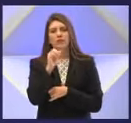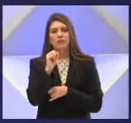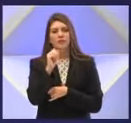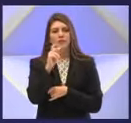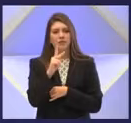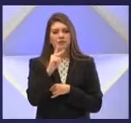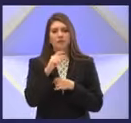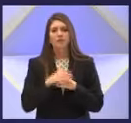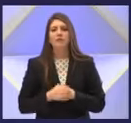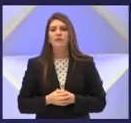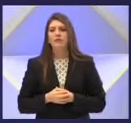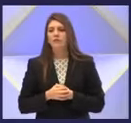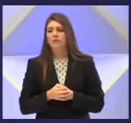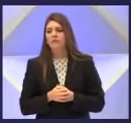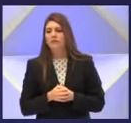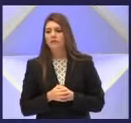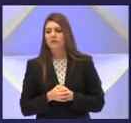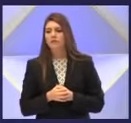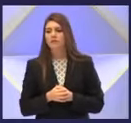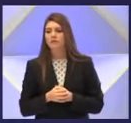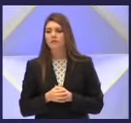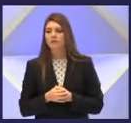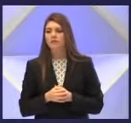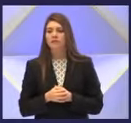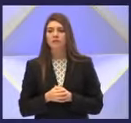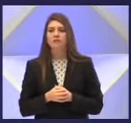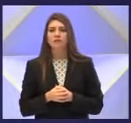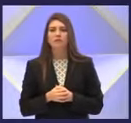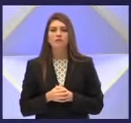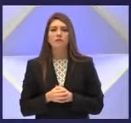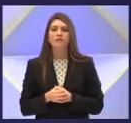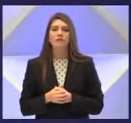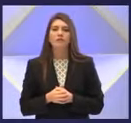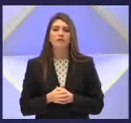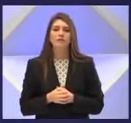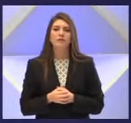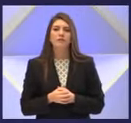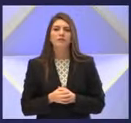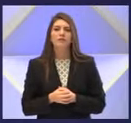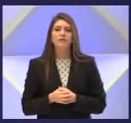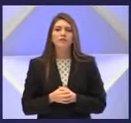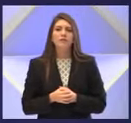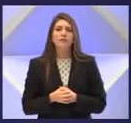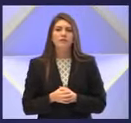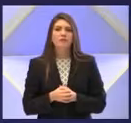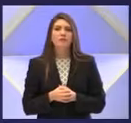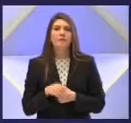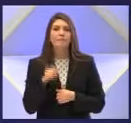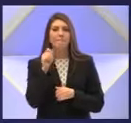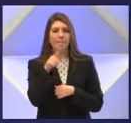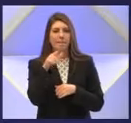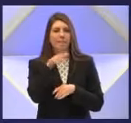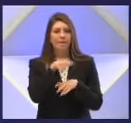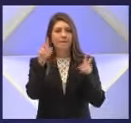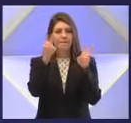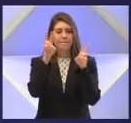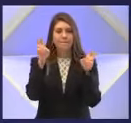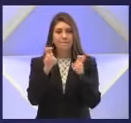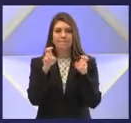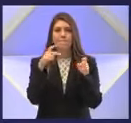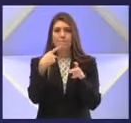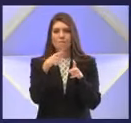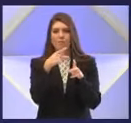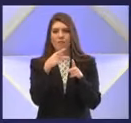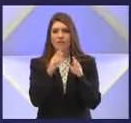y y hablando digo atendiendo al título de este importante panel